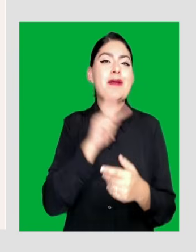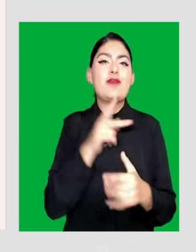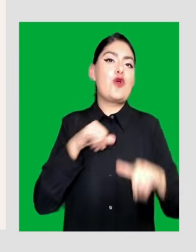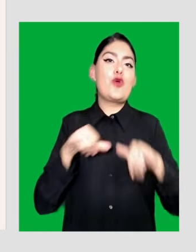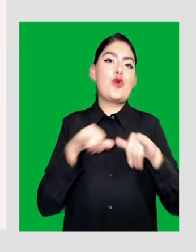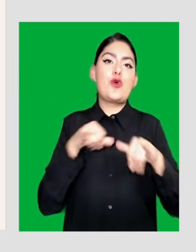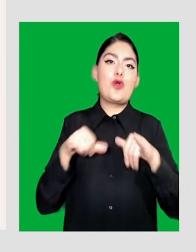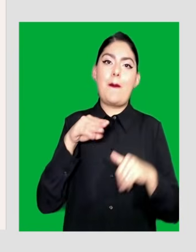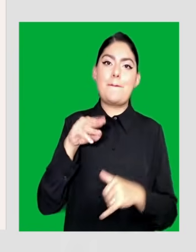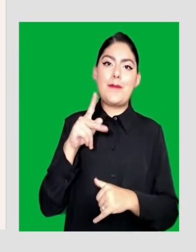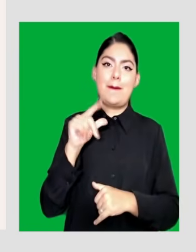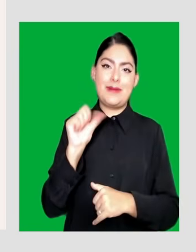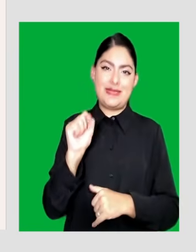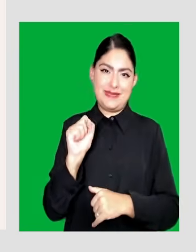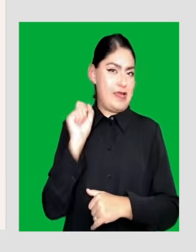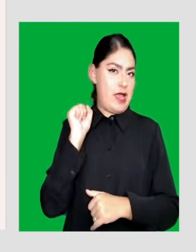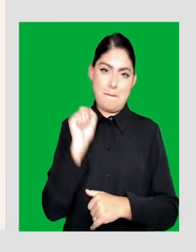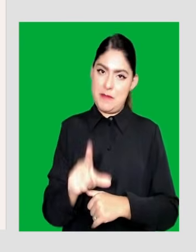atrasaste en algún momento.